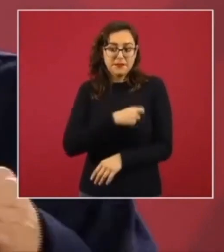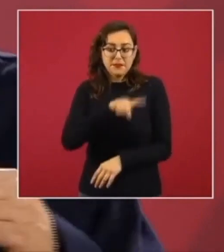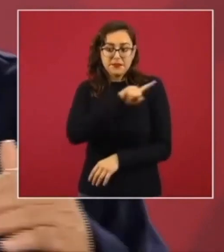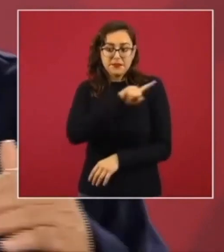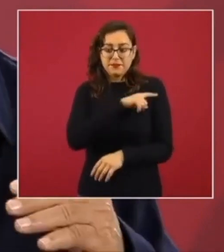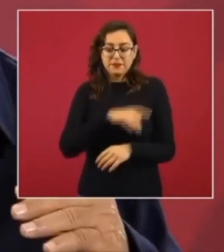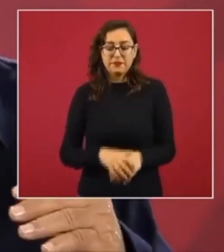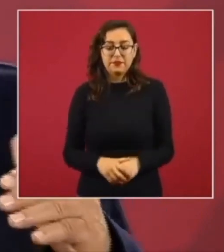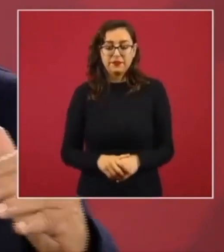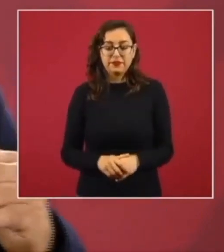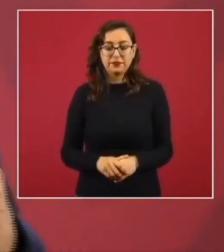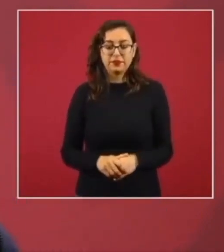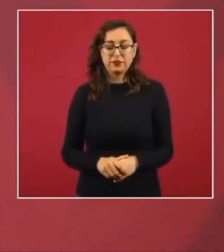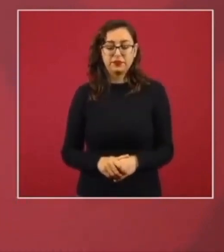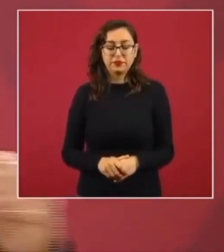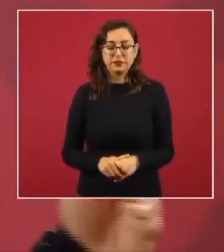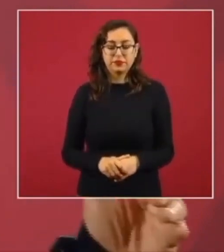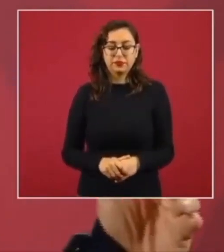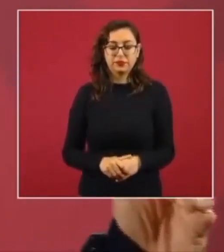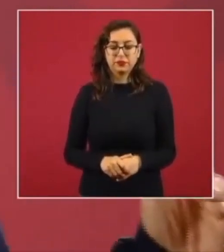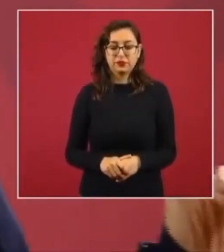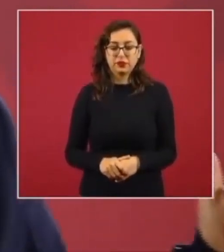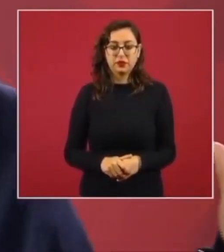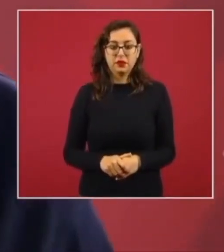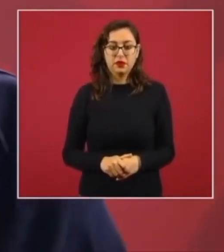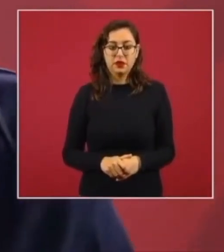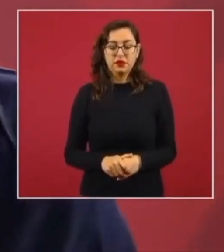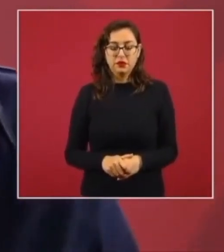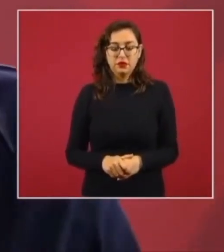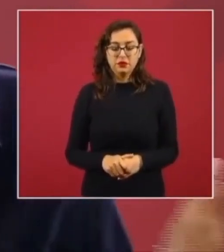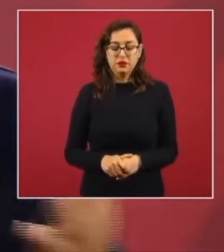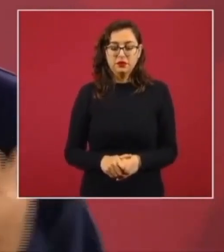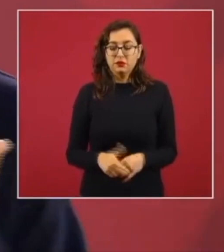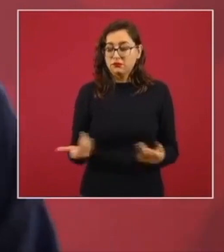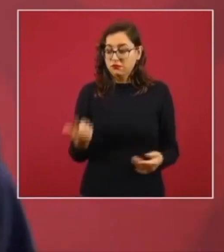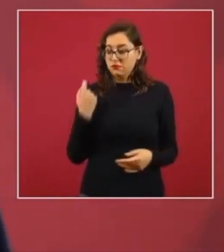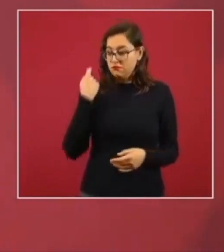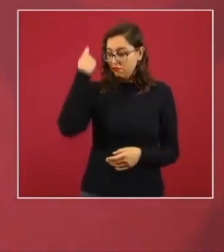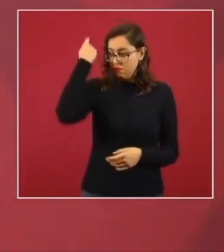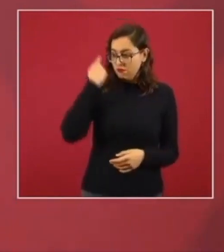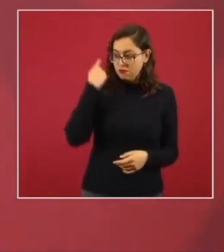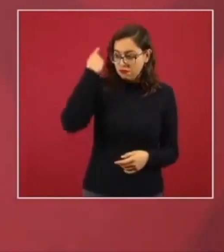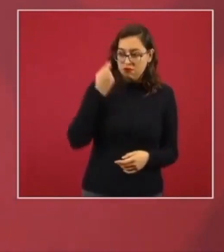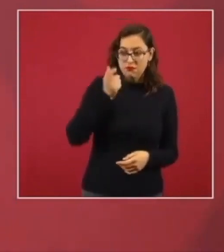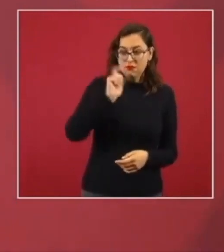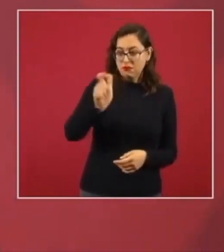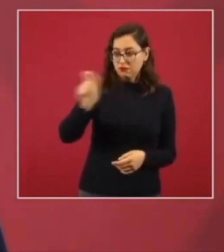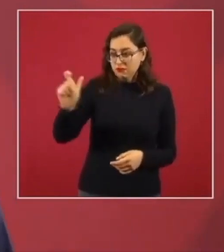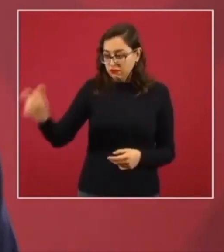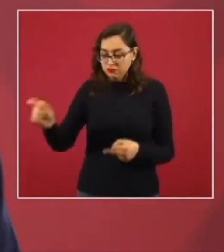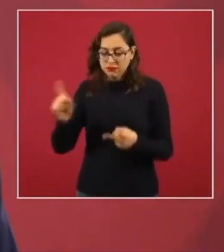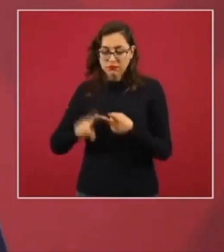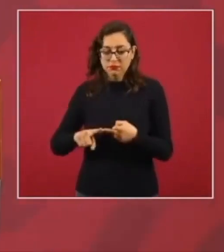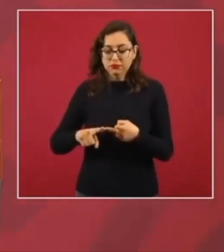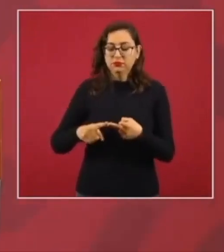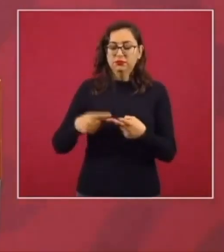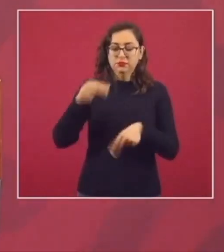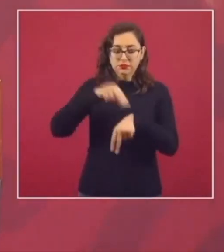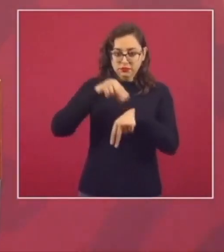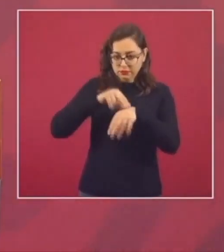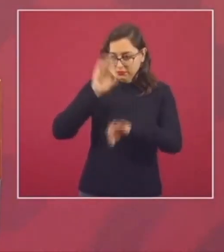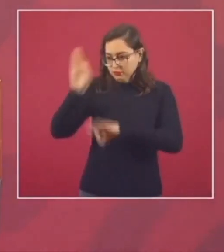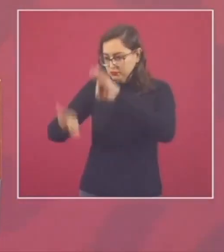o sea, es la pensión y atención médica y medicamentos gratuitos.